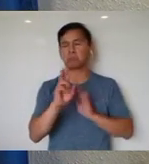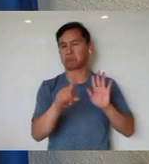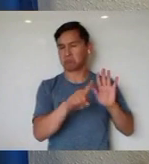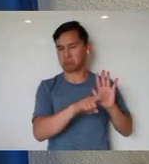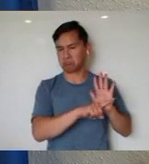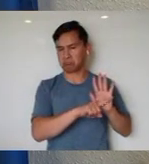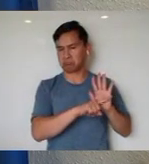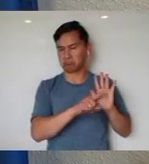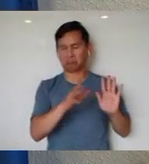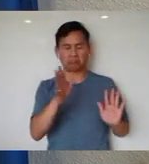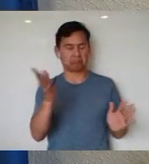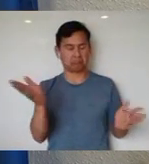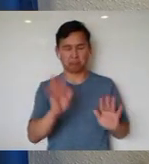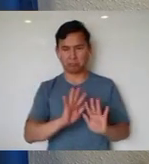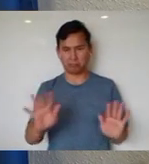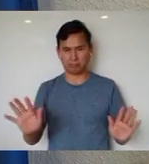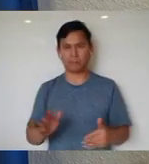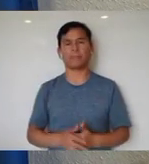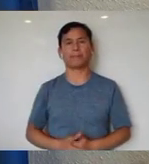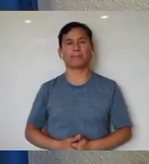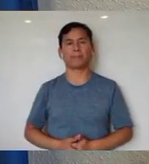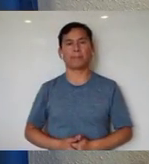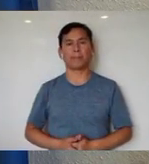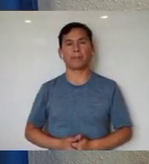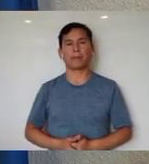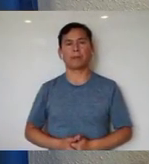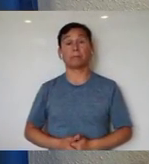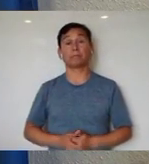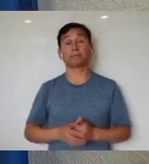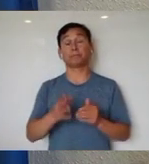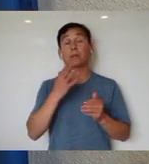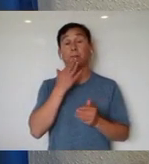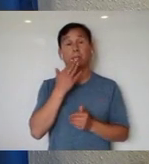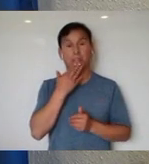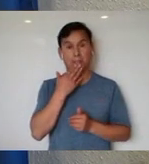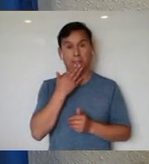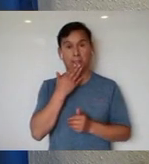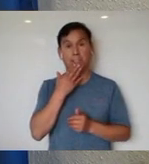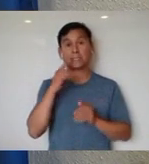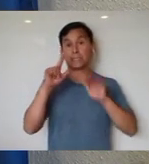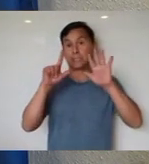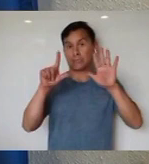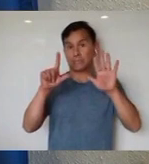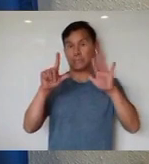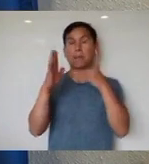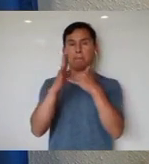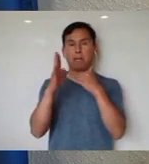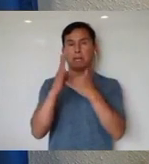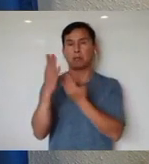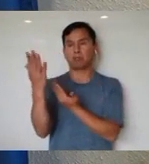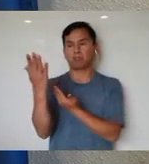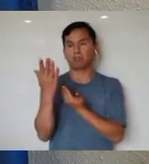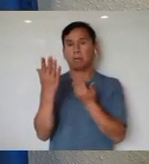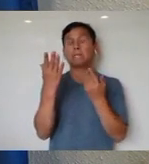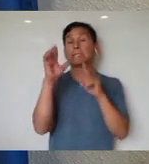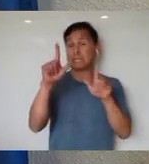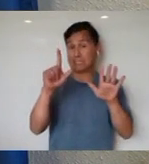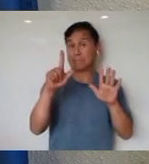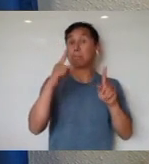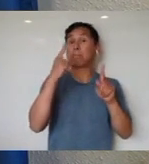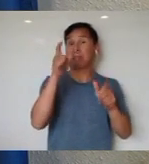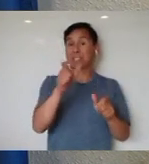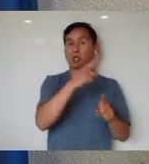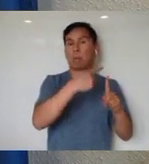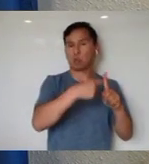descartados o han llegado como negativos. De ellos, 7 se mantienen como positivos en la